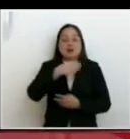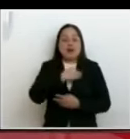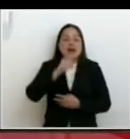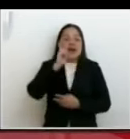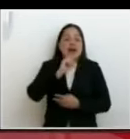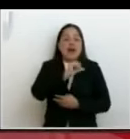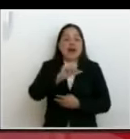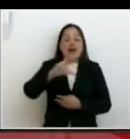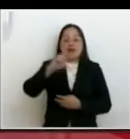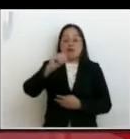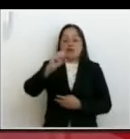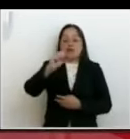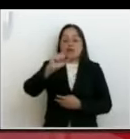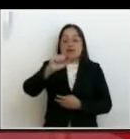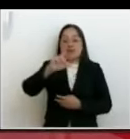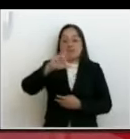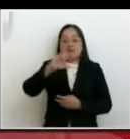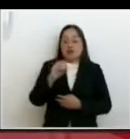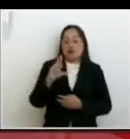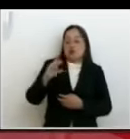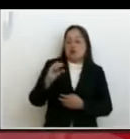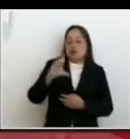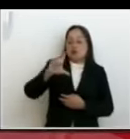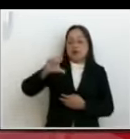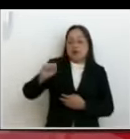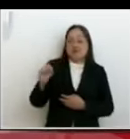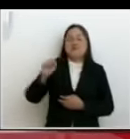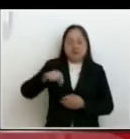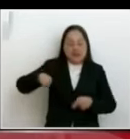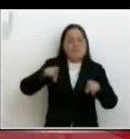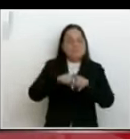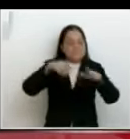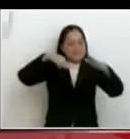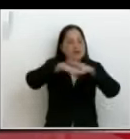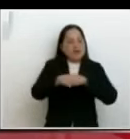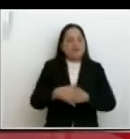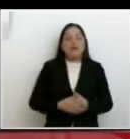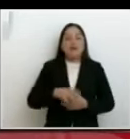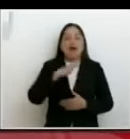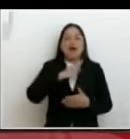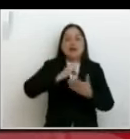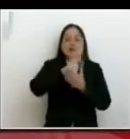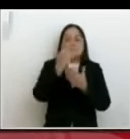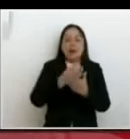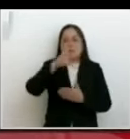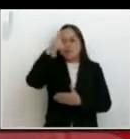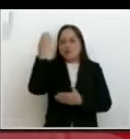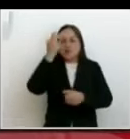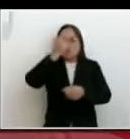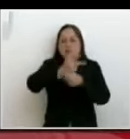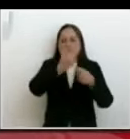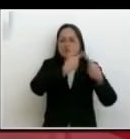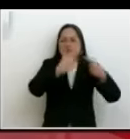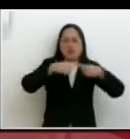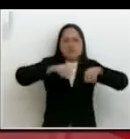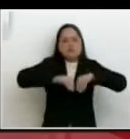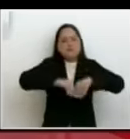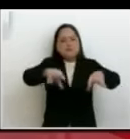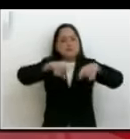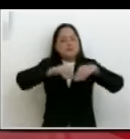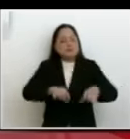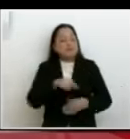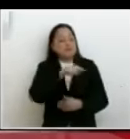encontraba ahí. Imágenes vergonzosas que recorren hoy los medios de comunicación nacionales e internacionales, dejando